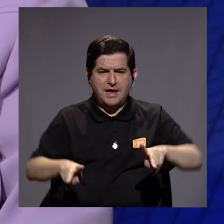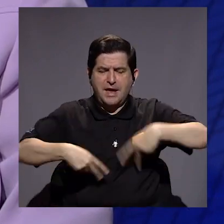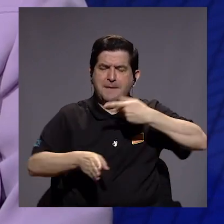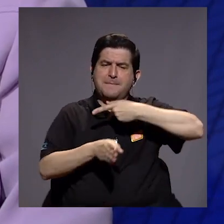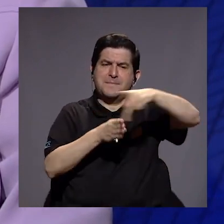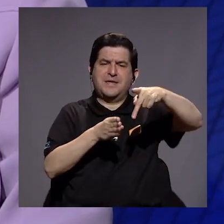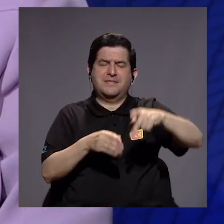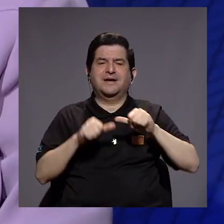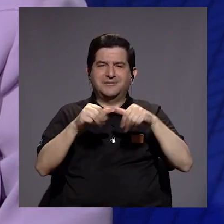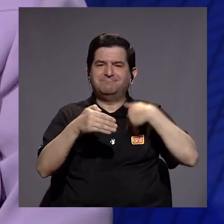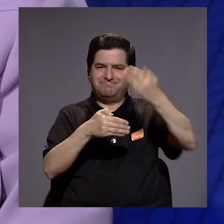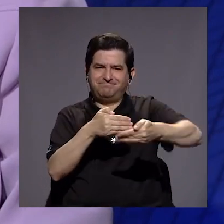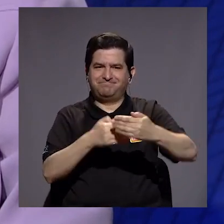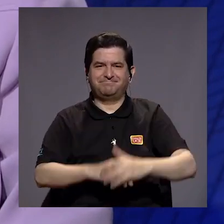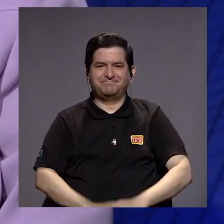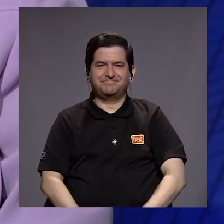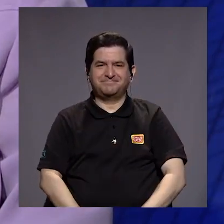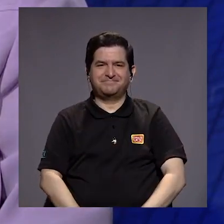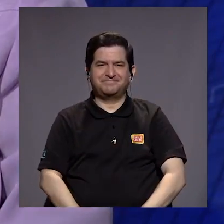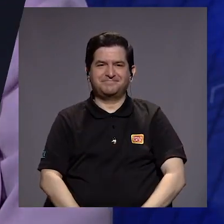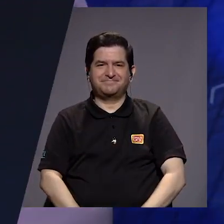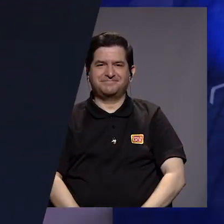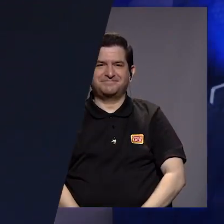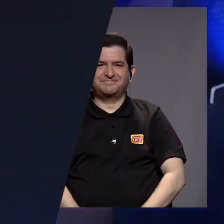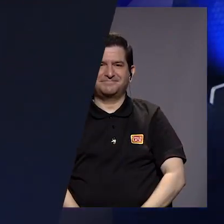vida profesional. Ya regresamos.